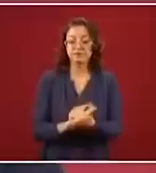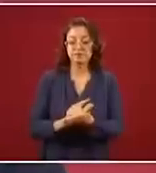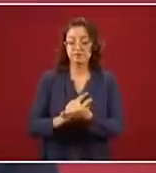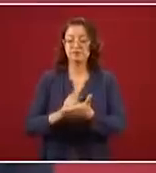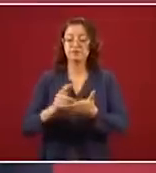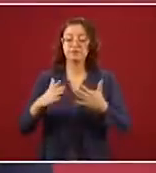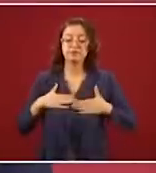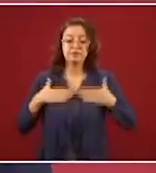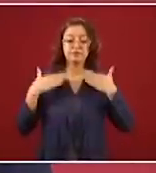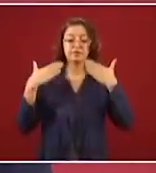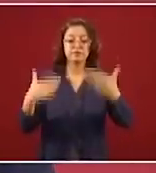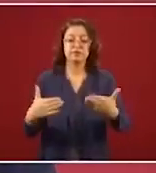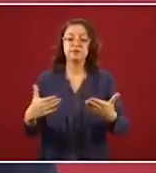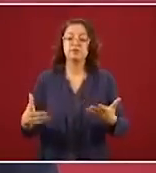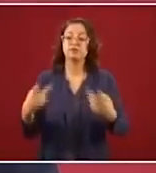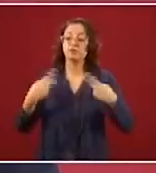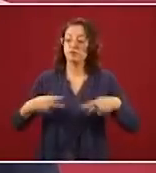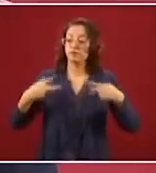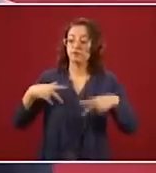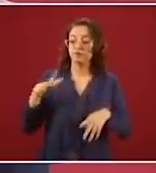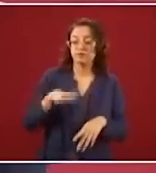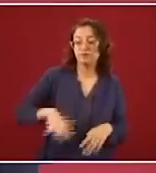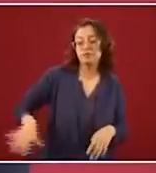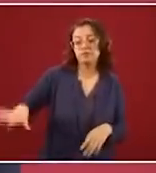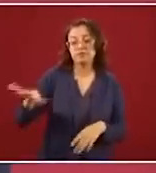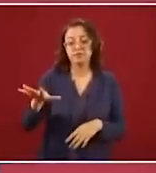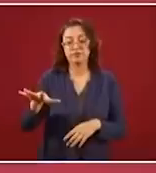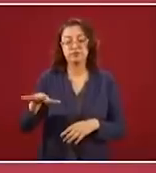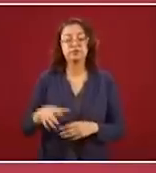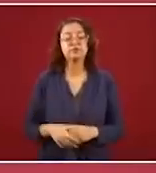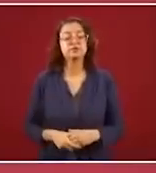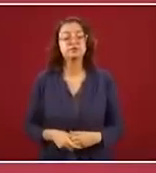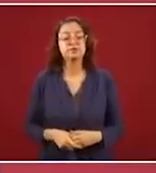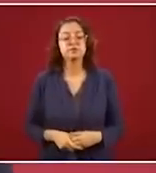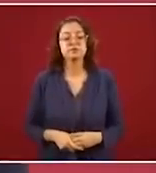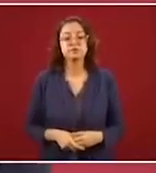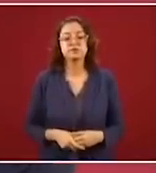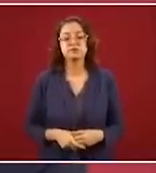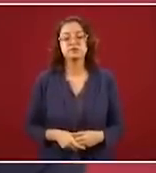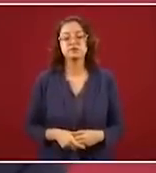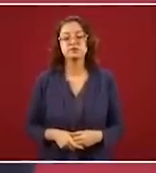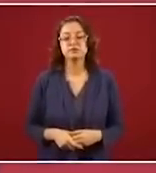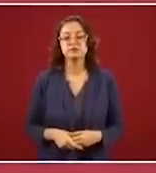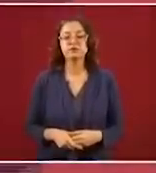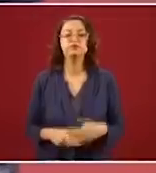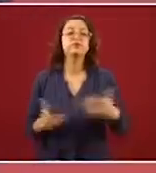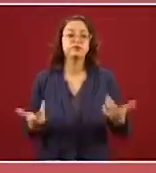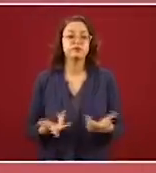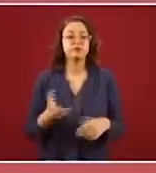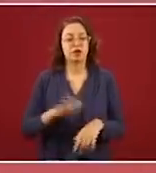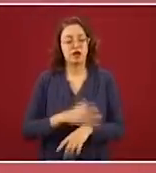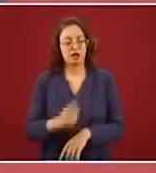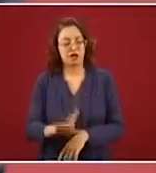es exactamente lo opuesto, porque así como hay quienes